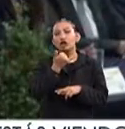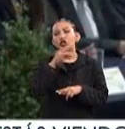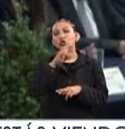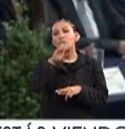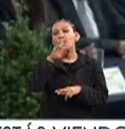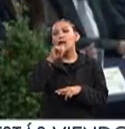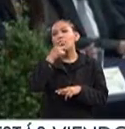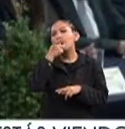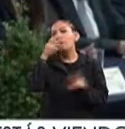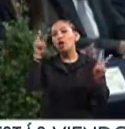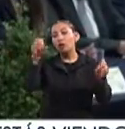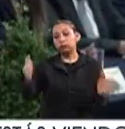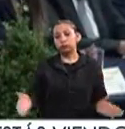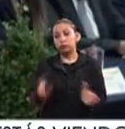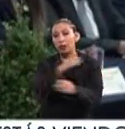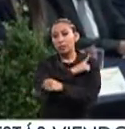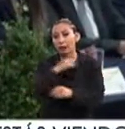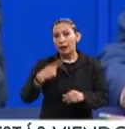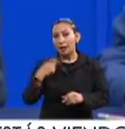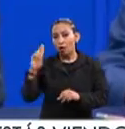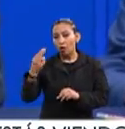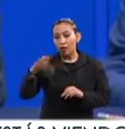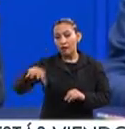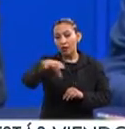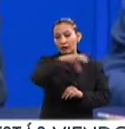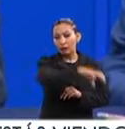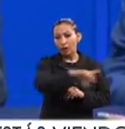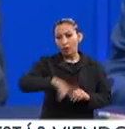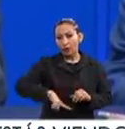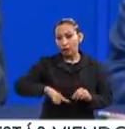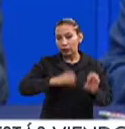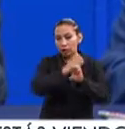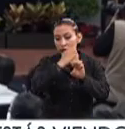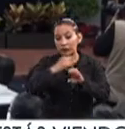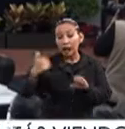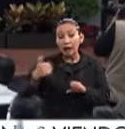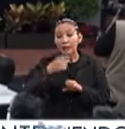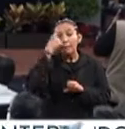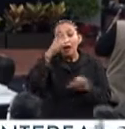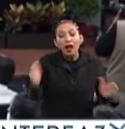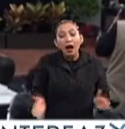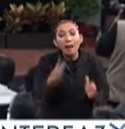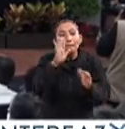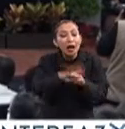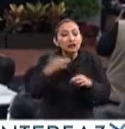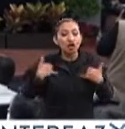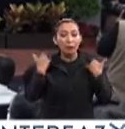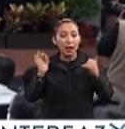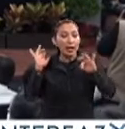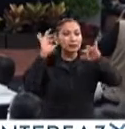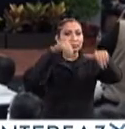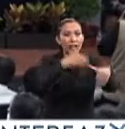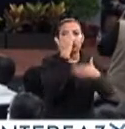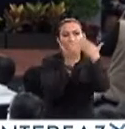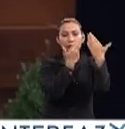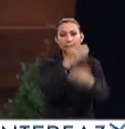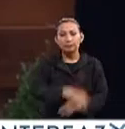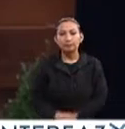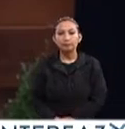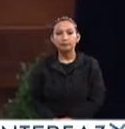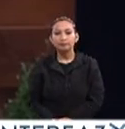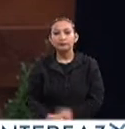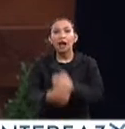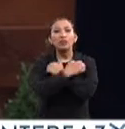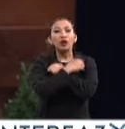Camarena se refirió al impulso que debe darse a las universidades públicas estatales para fomentar que más jóvenes accedan a sus aulas.